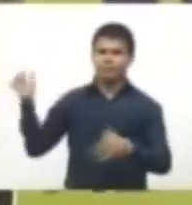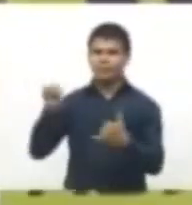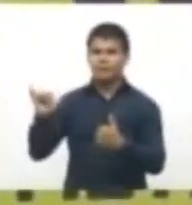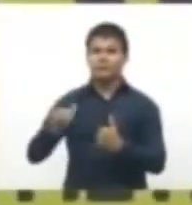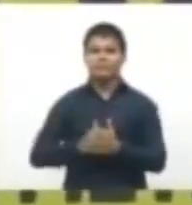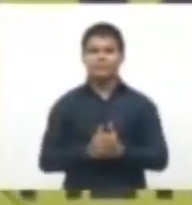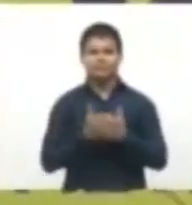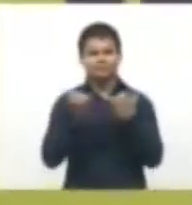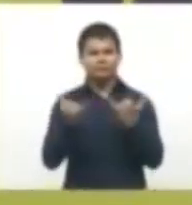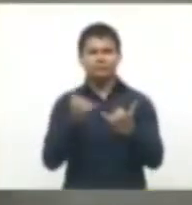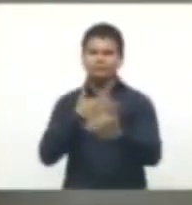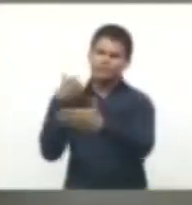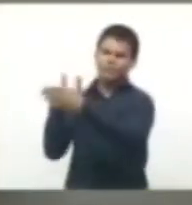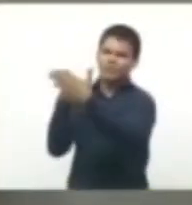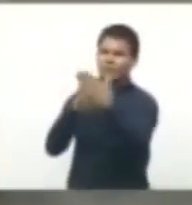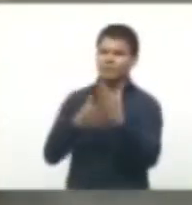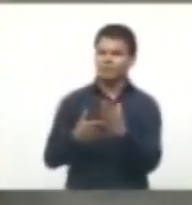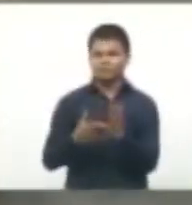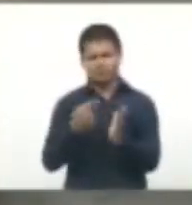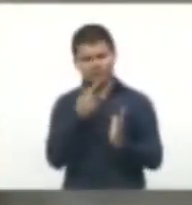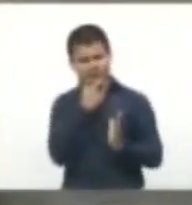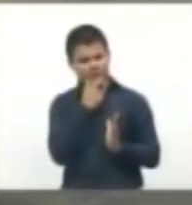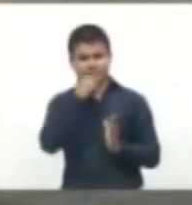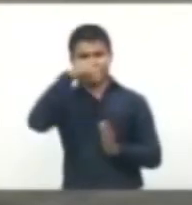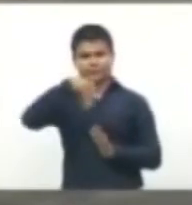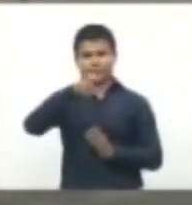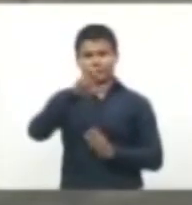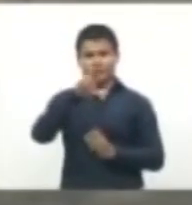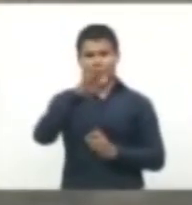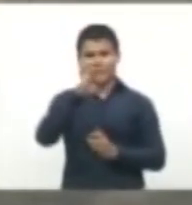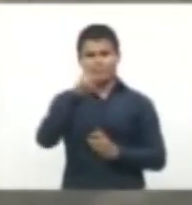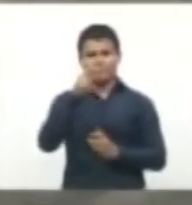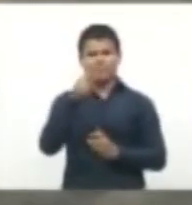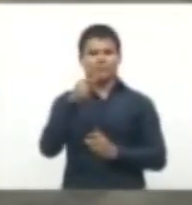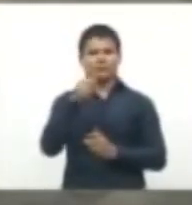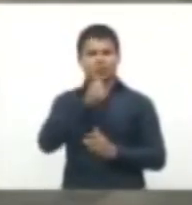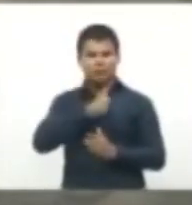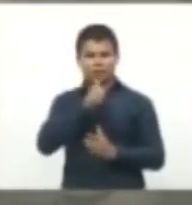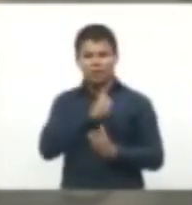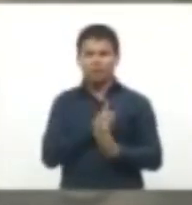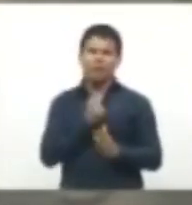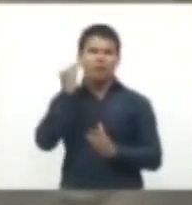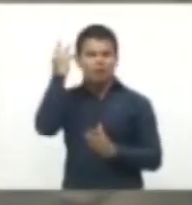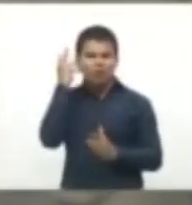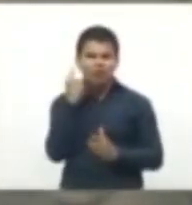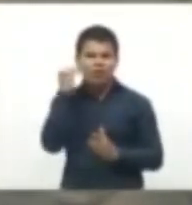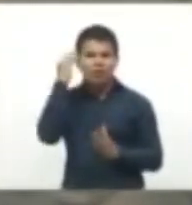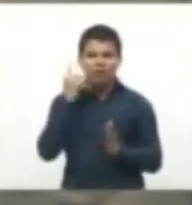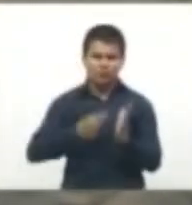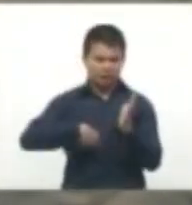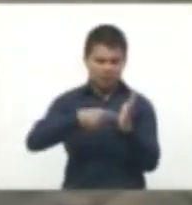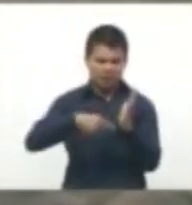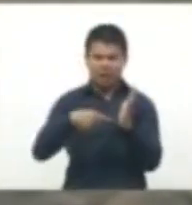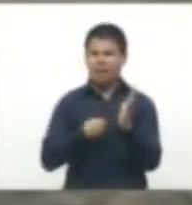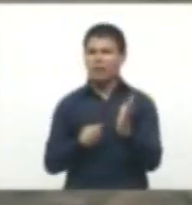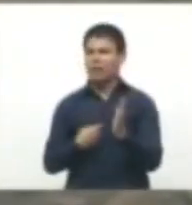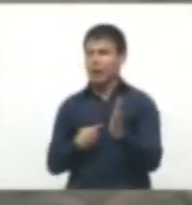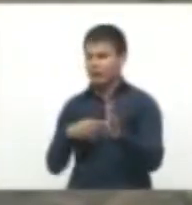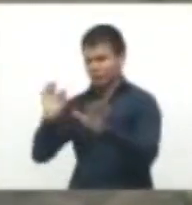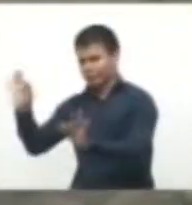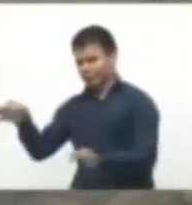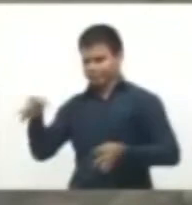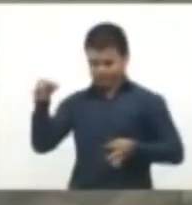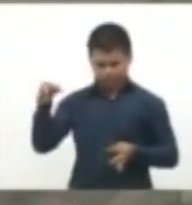en contra de Metro Agua. Metro Agua día a día ha sido peor y están cobrando una cantidad de plata donde no